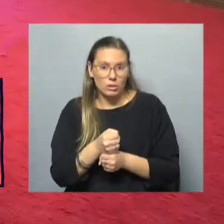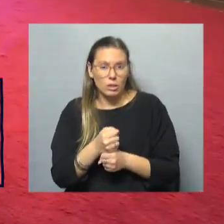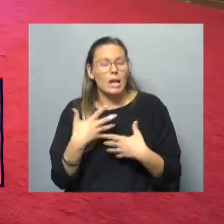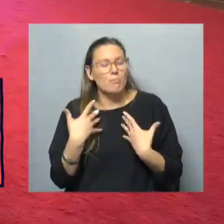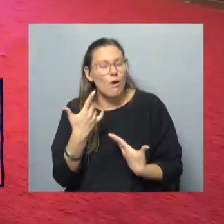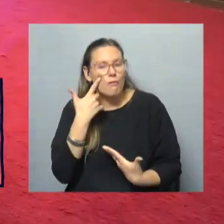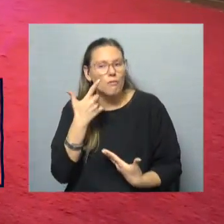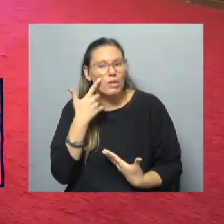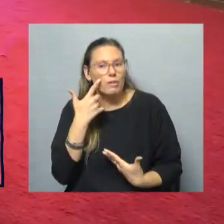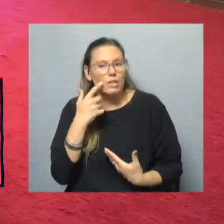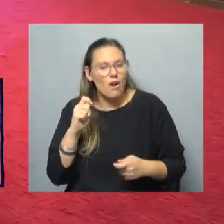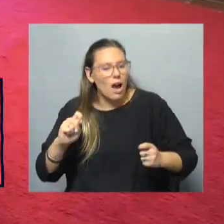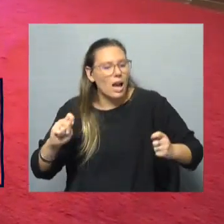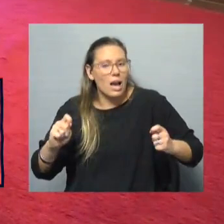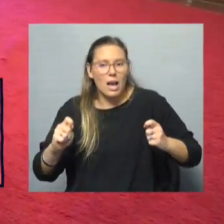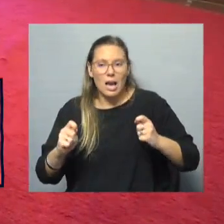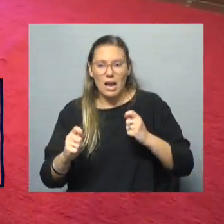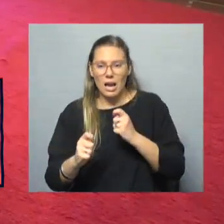vivido todos los cambios,